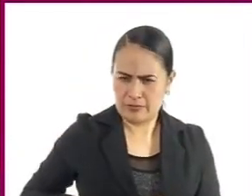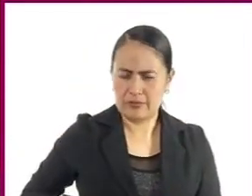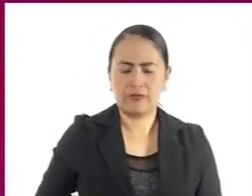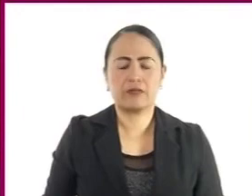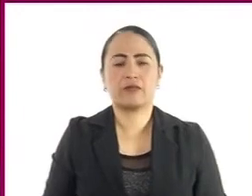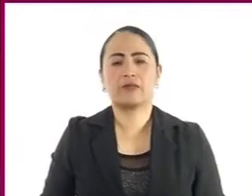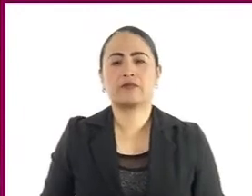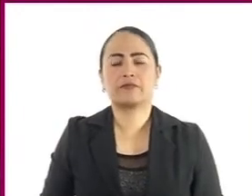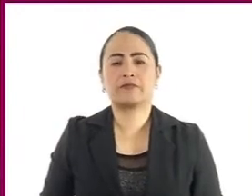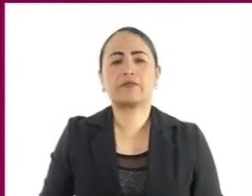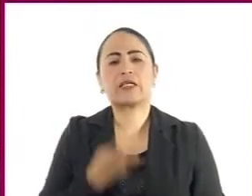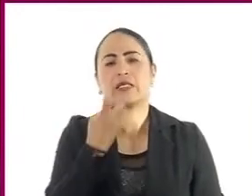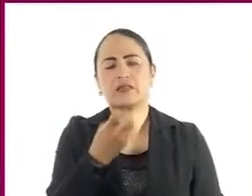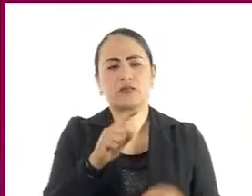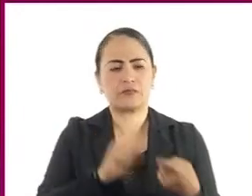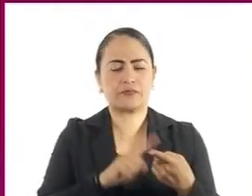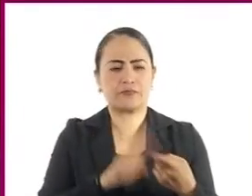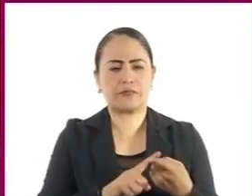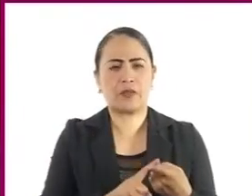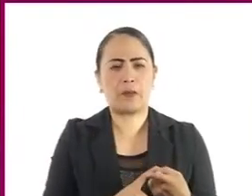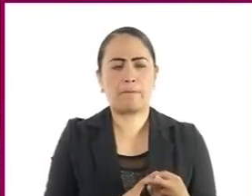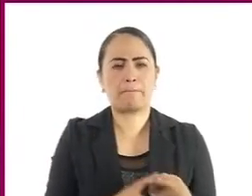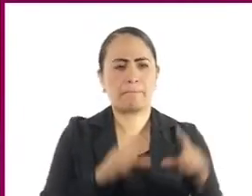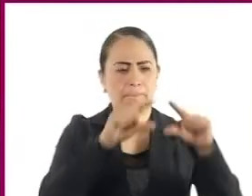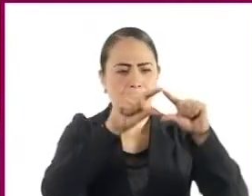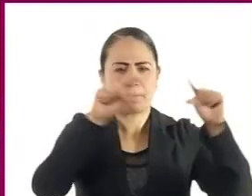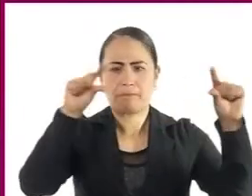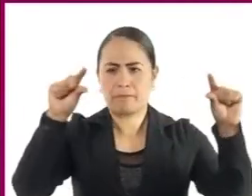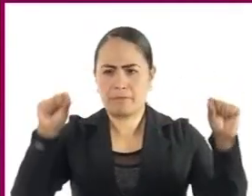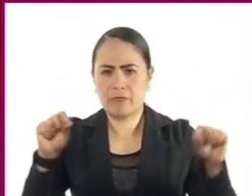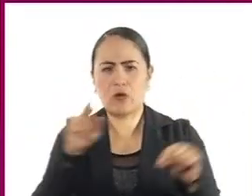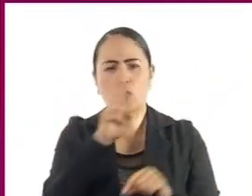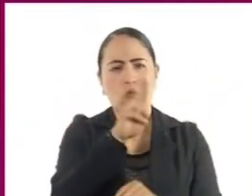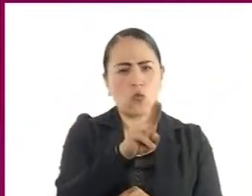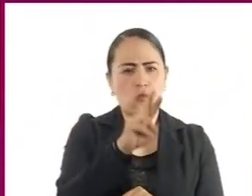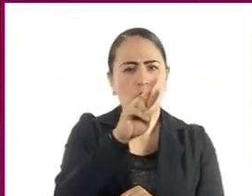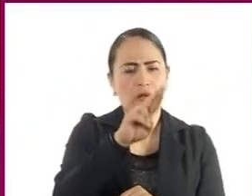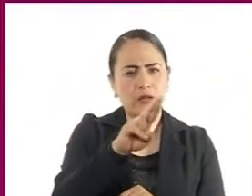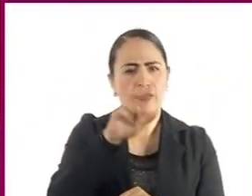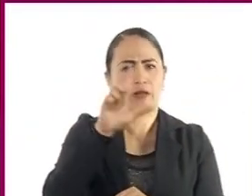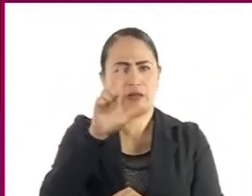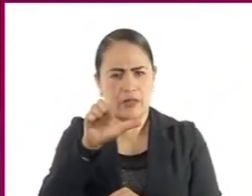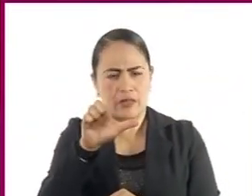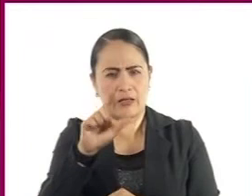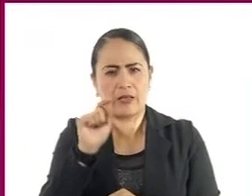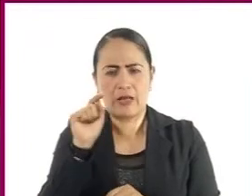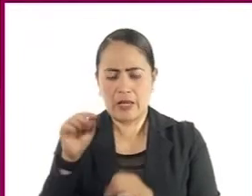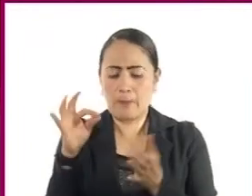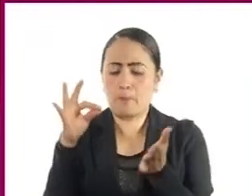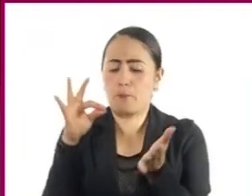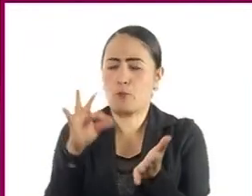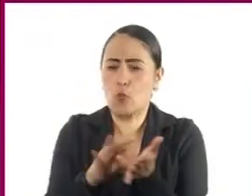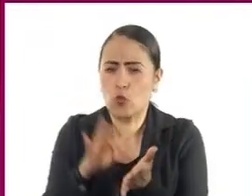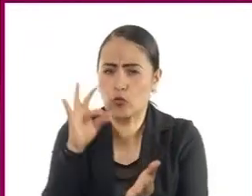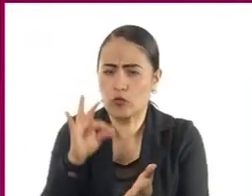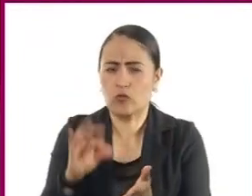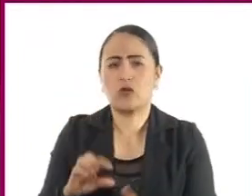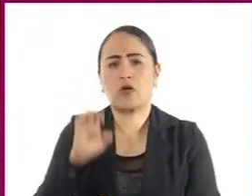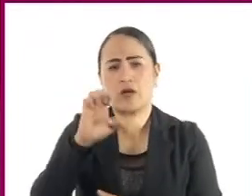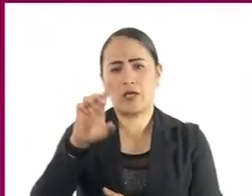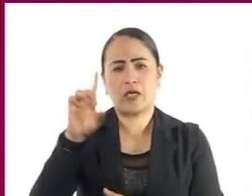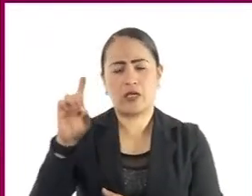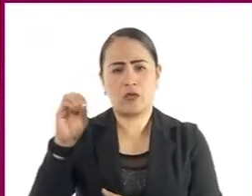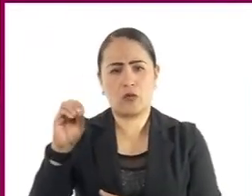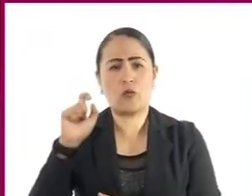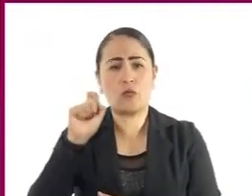que 1. La página tenga la URL o dirección electrónica que termine en .edu, .gov